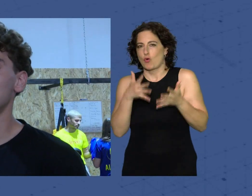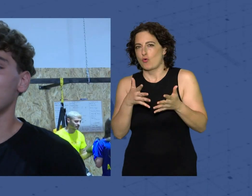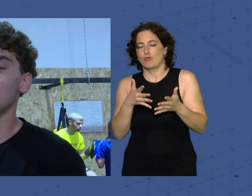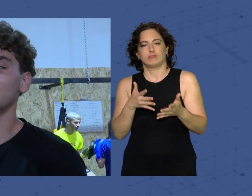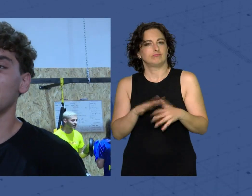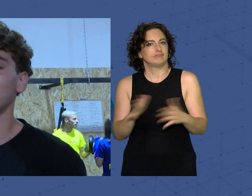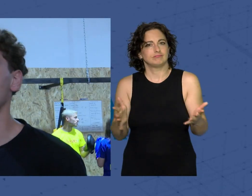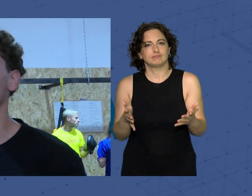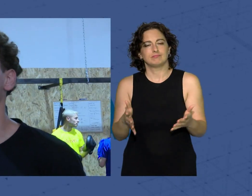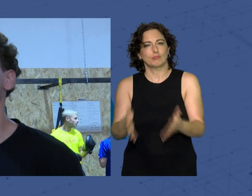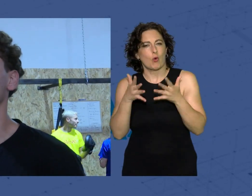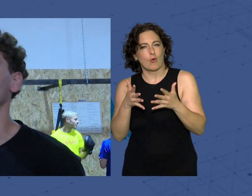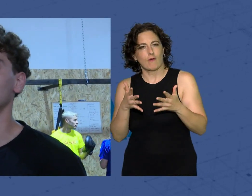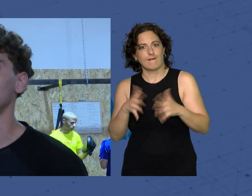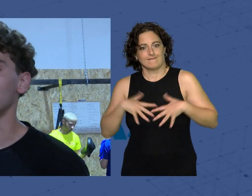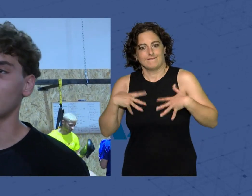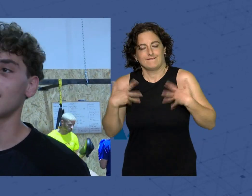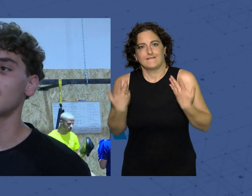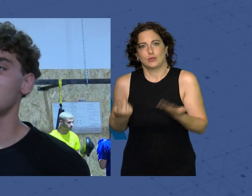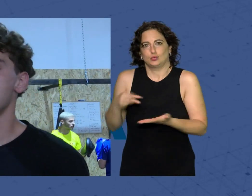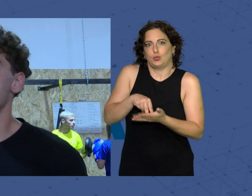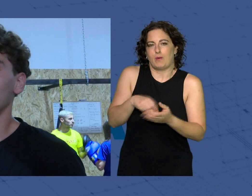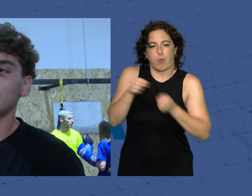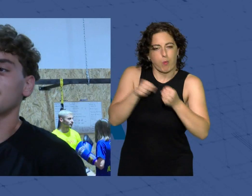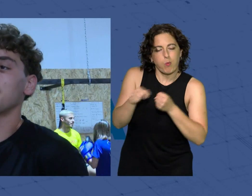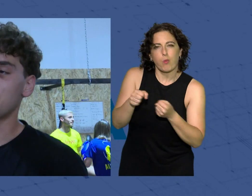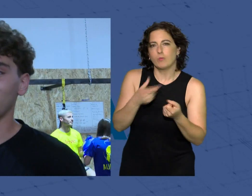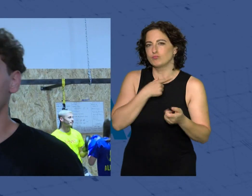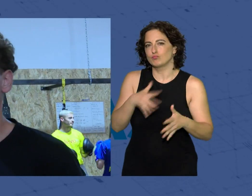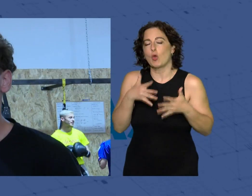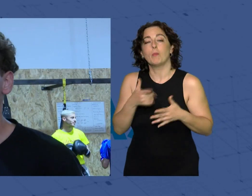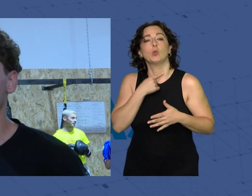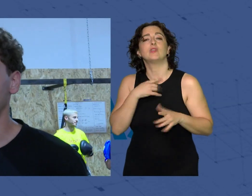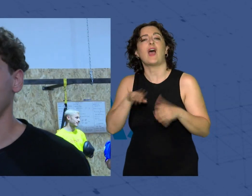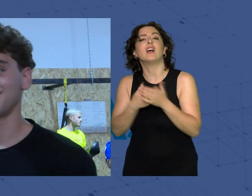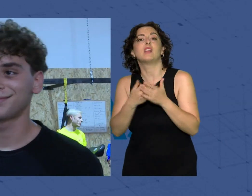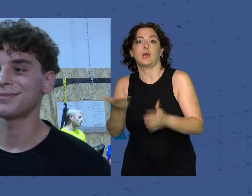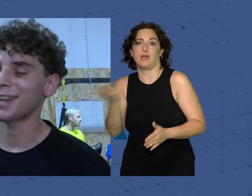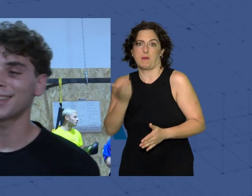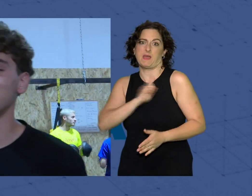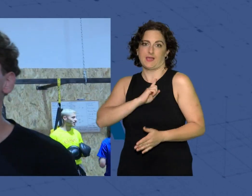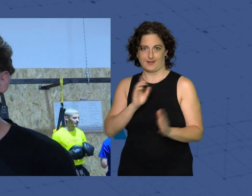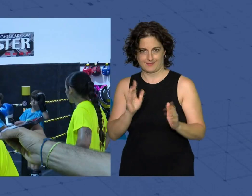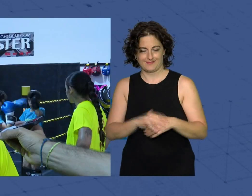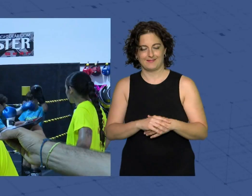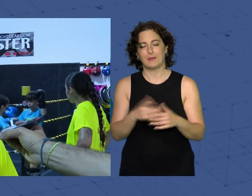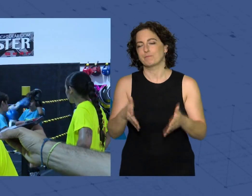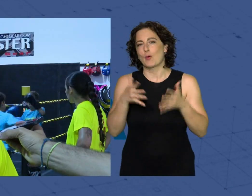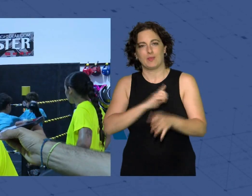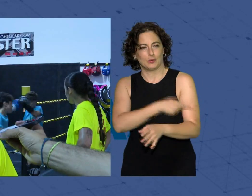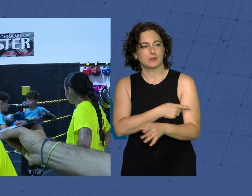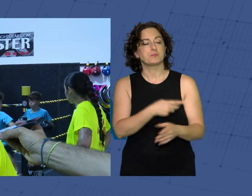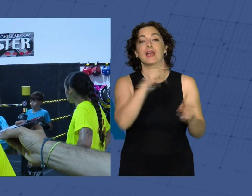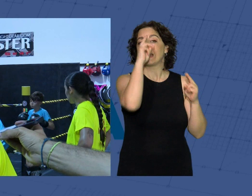me encanta la adrenalina que se siente cuando te voy a subir a un ring me gusta hasta que me peguen fíjate o sea que me encanta el deporte. Aparte del